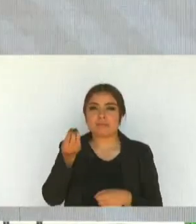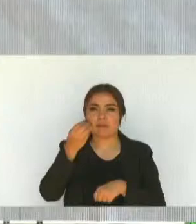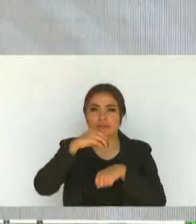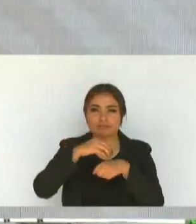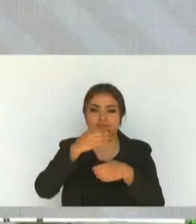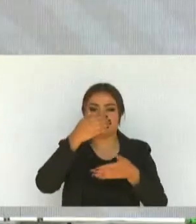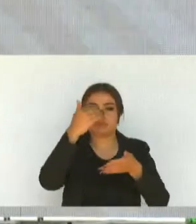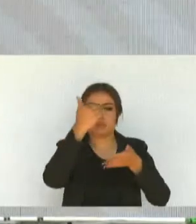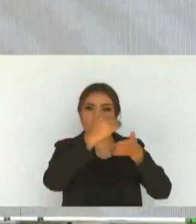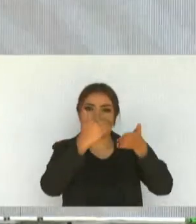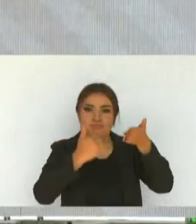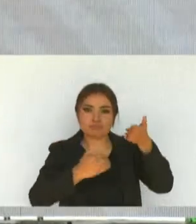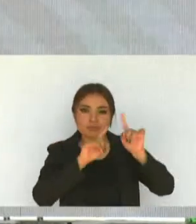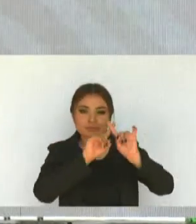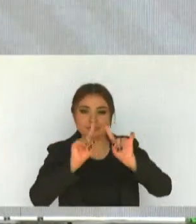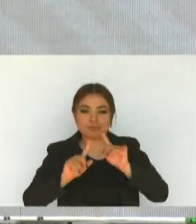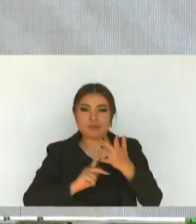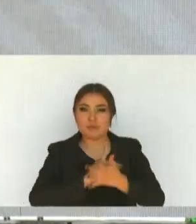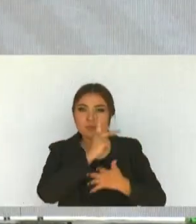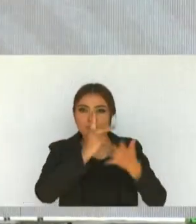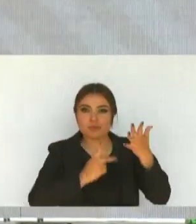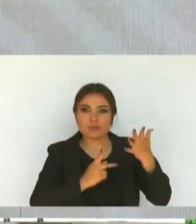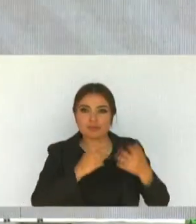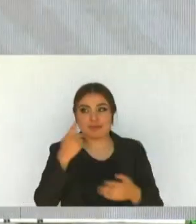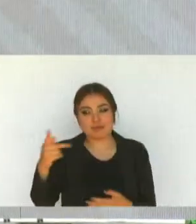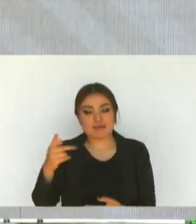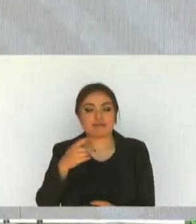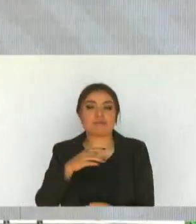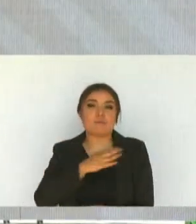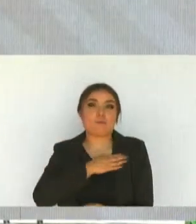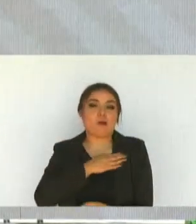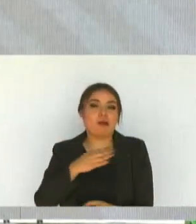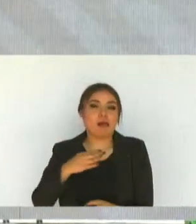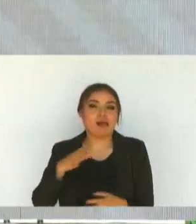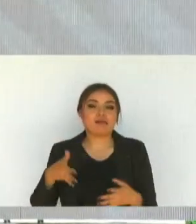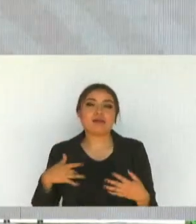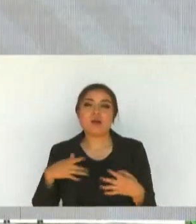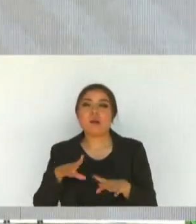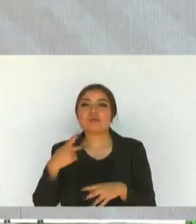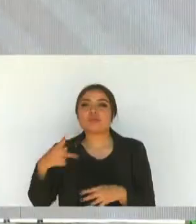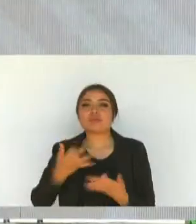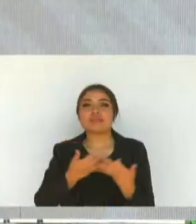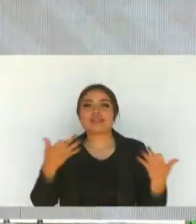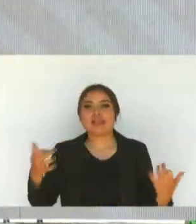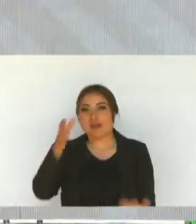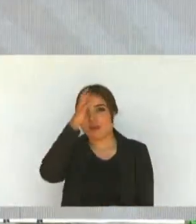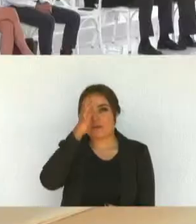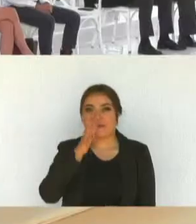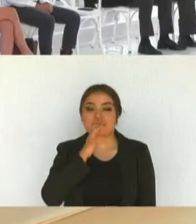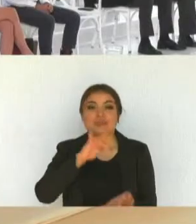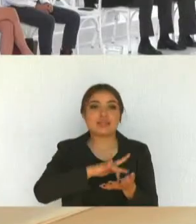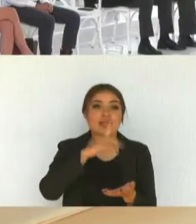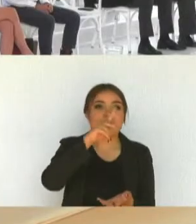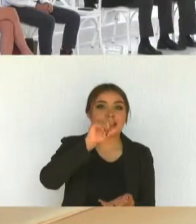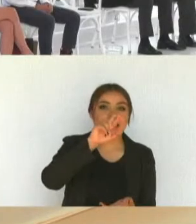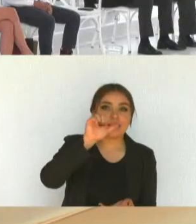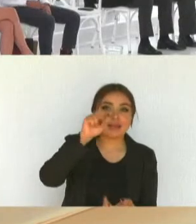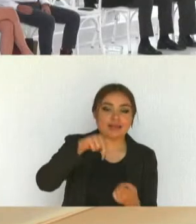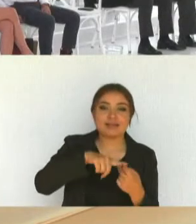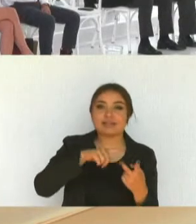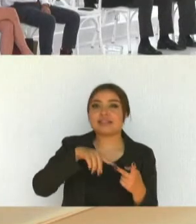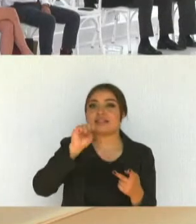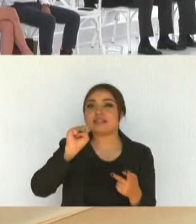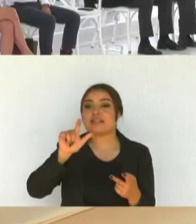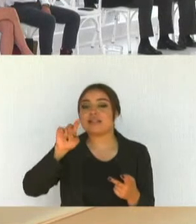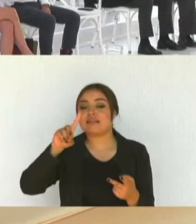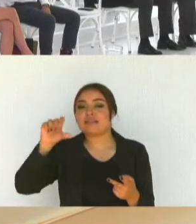aquí en la entidad como buen coahuilense. Gracias a Karen Lucía, a Célida Duque y